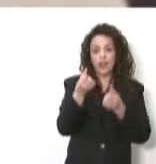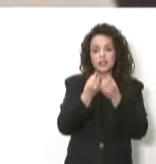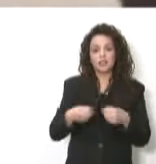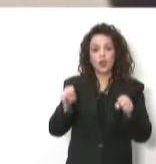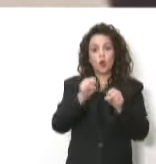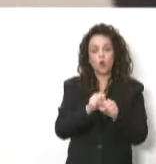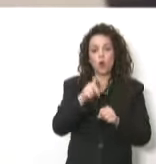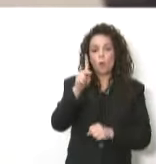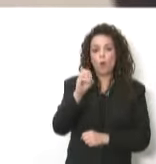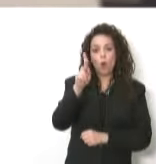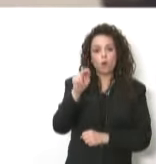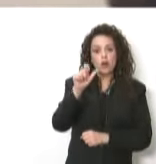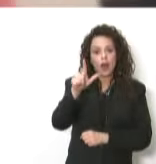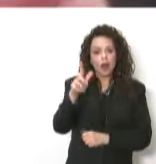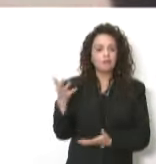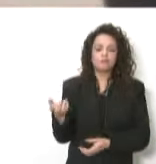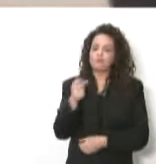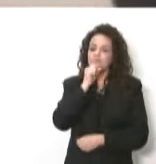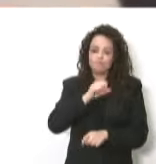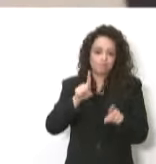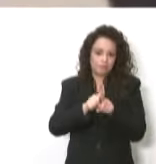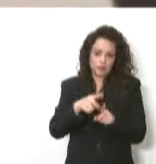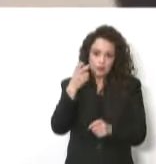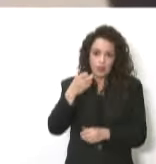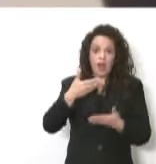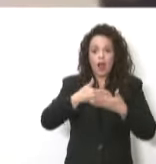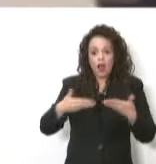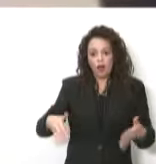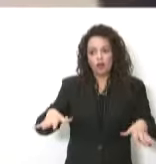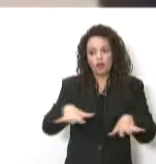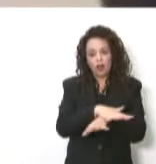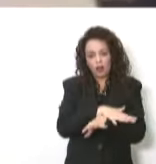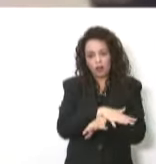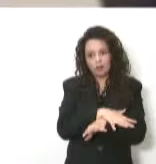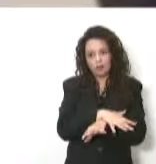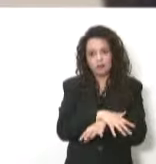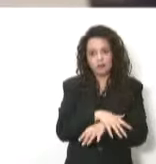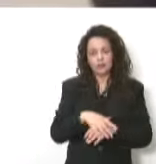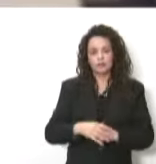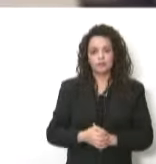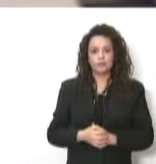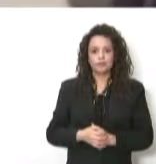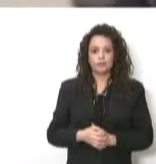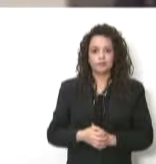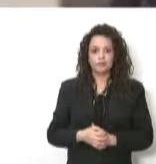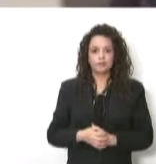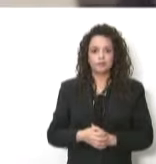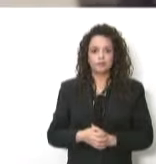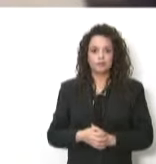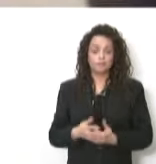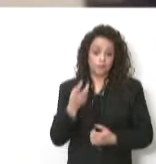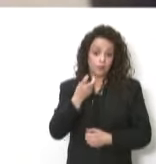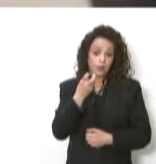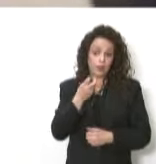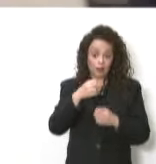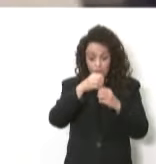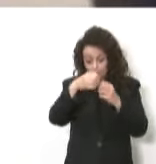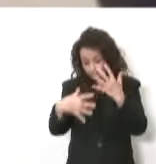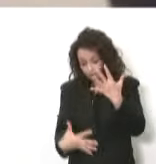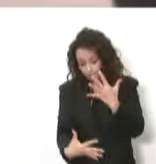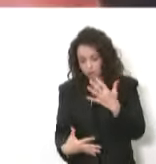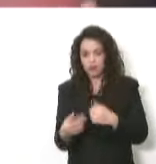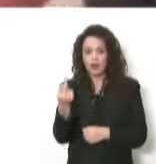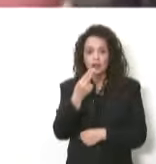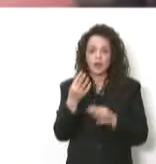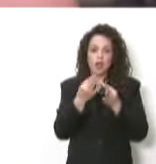Popular, etcétera, etcétera, que ahora es el instituto, etcétera, etcétera, este tipo de cosas, pues es importante que, digamos, podamos hacer